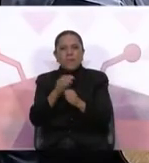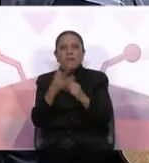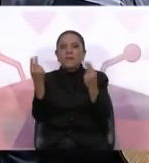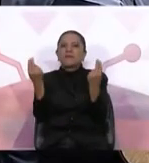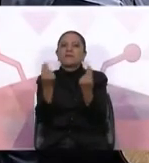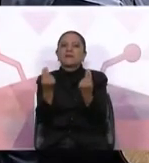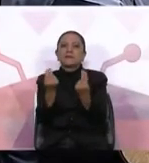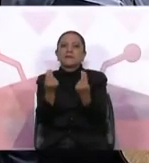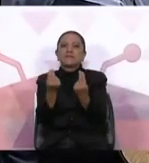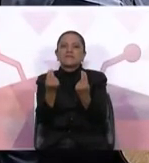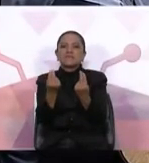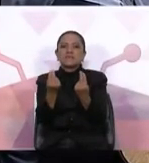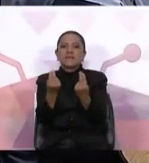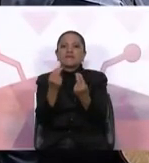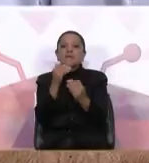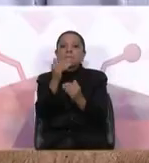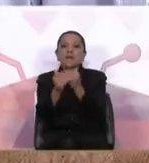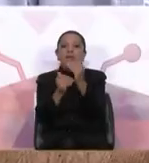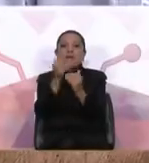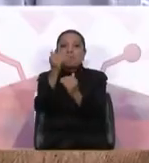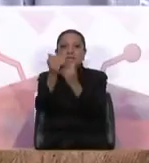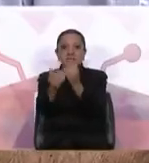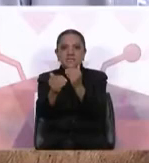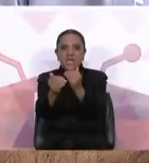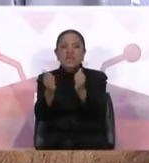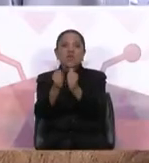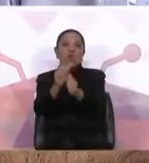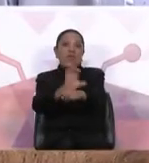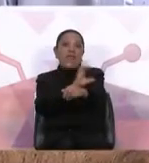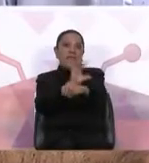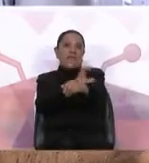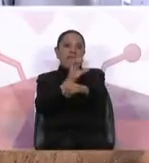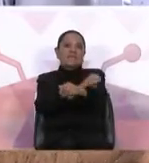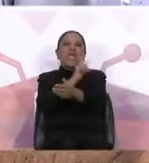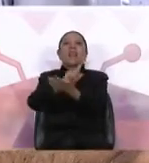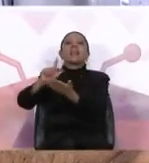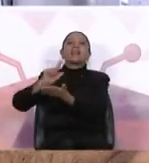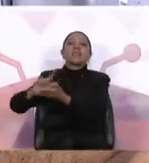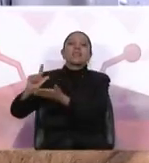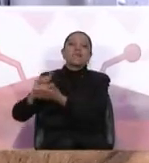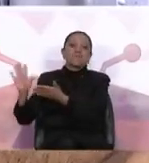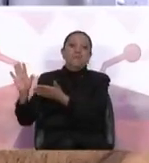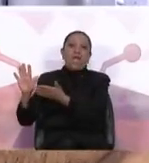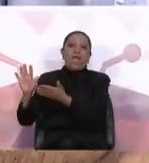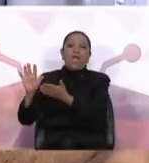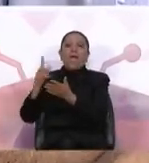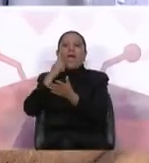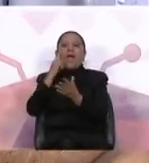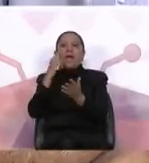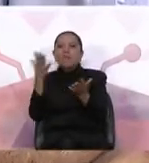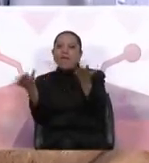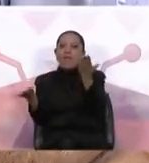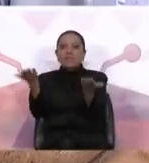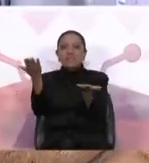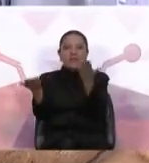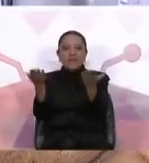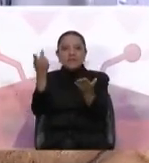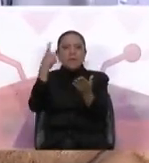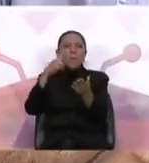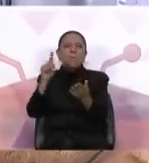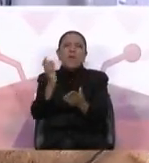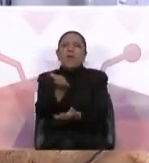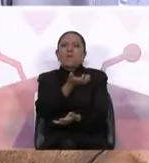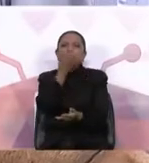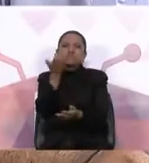avanzar en materia de energías limpias alternativas a el consumo tradicional y generación